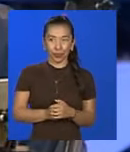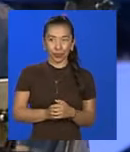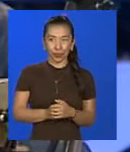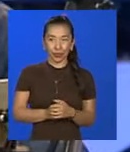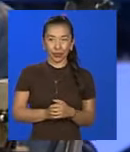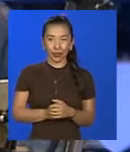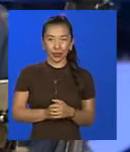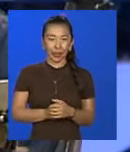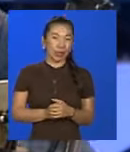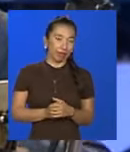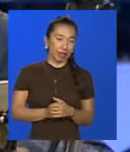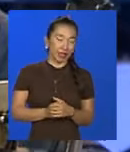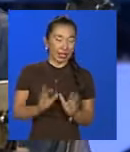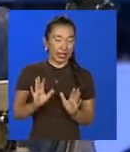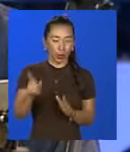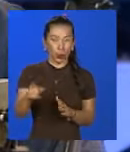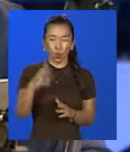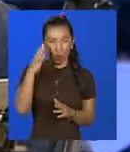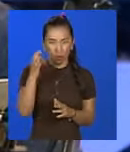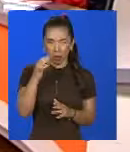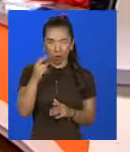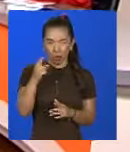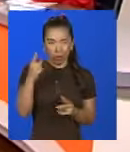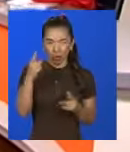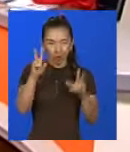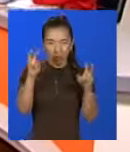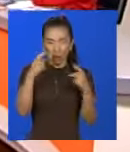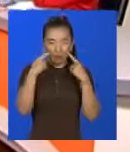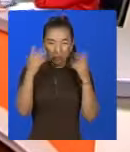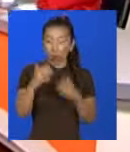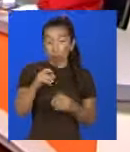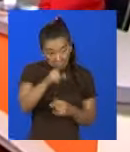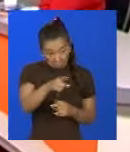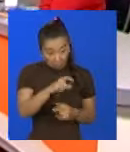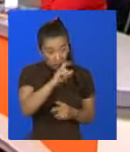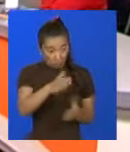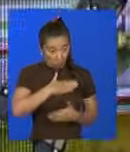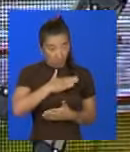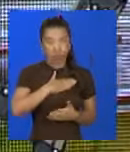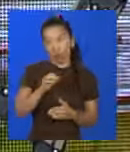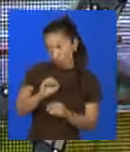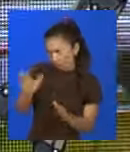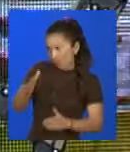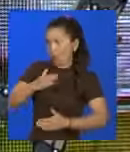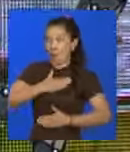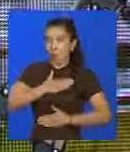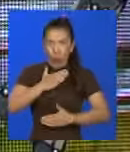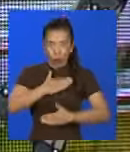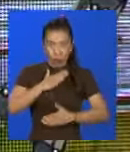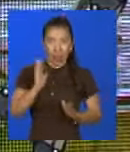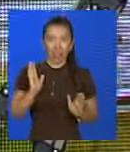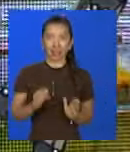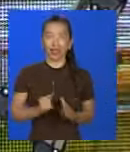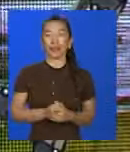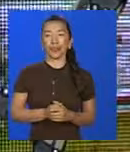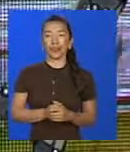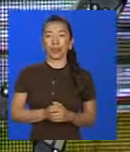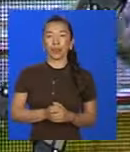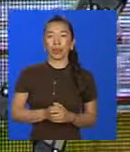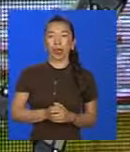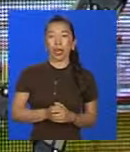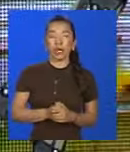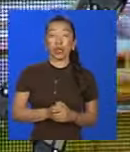Petete. De pronto. Petete, puede ser, de pronto. De pronto. Bueno, ¿y entonces qué? ¿Contenta con la realización? Estoy muy contenta. Yo quiero, si me permiten decir claro, una cosa. Claro, por favor. La